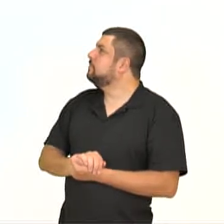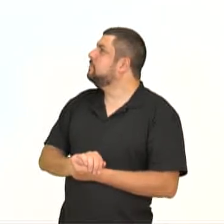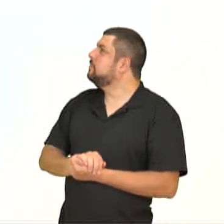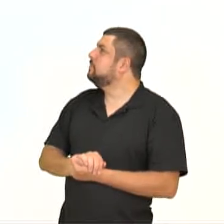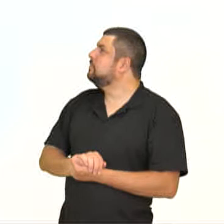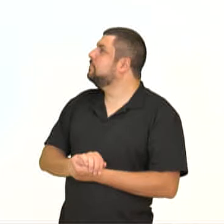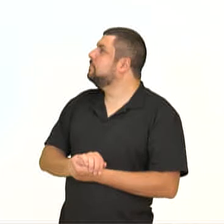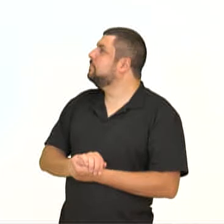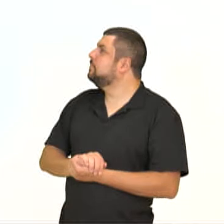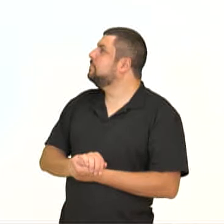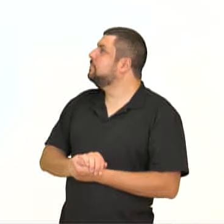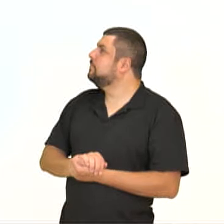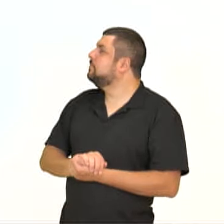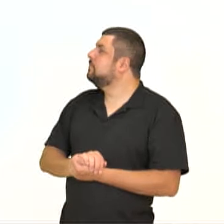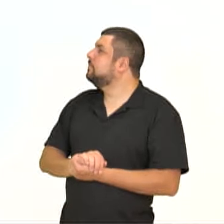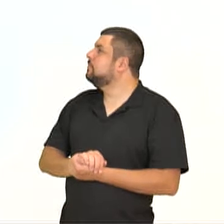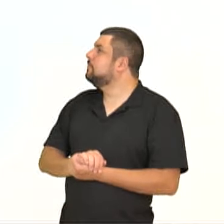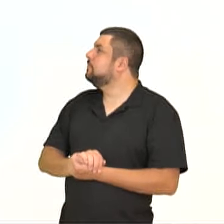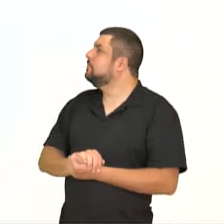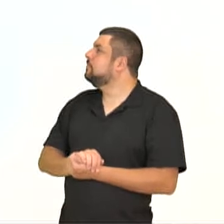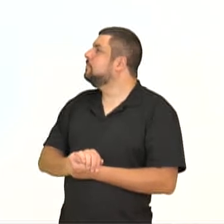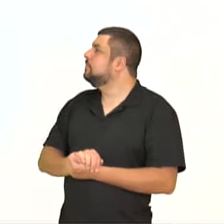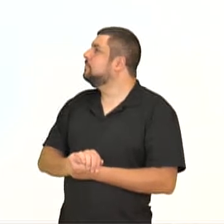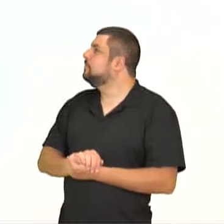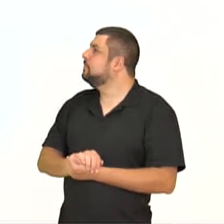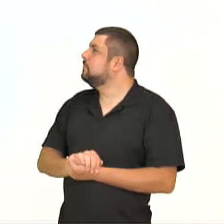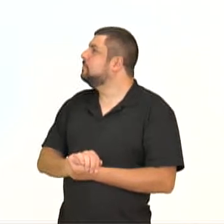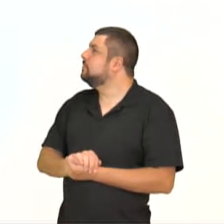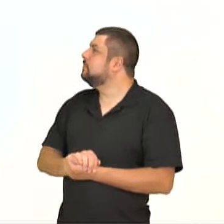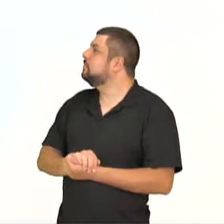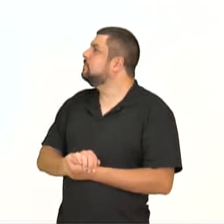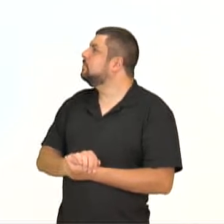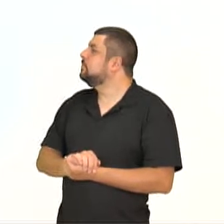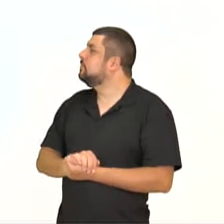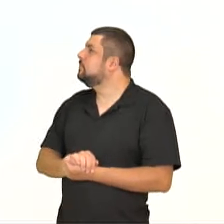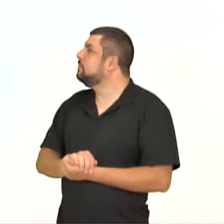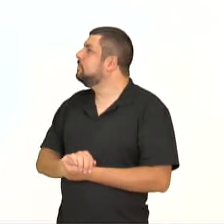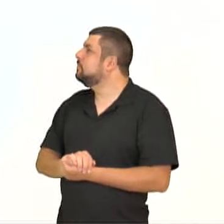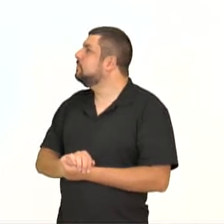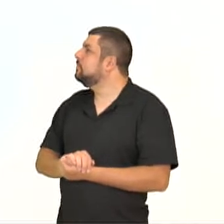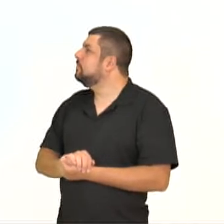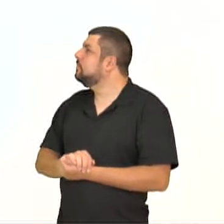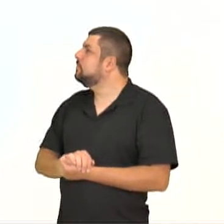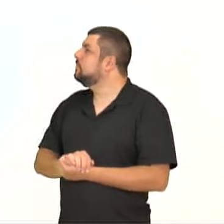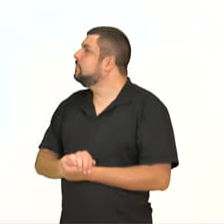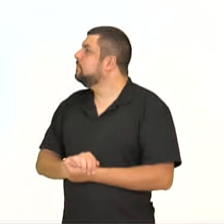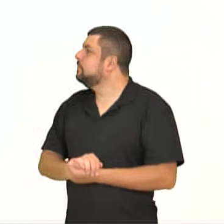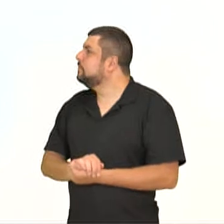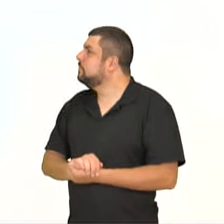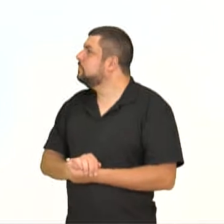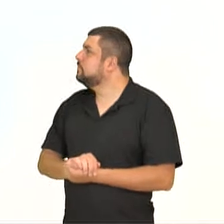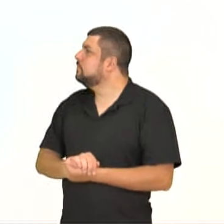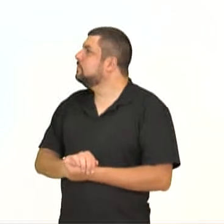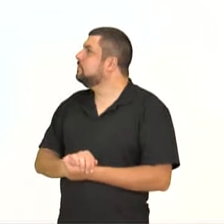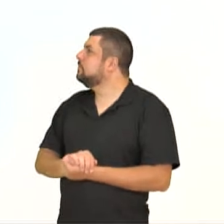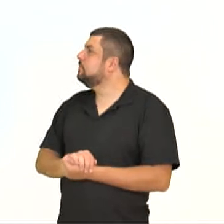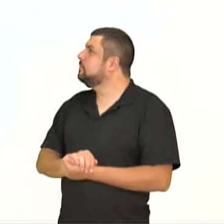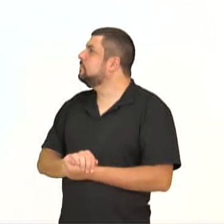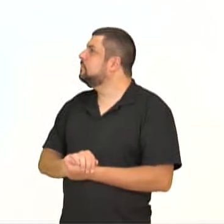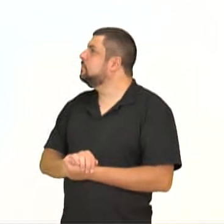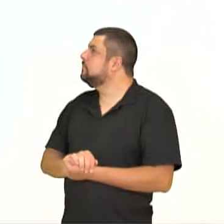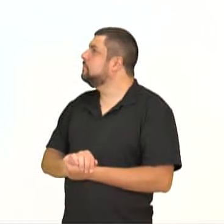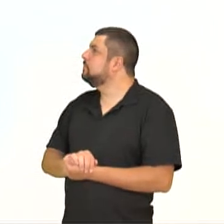broma, y kai, armonía, realización, es decir, representa un